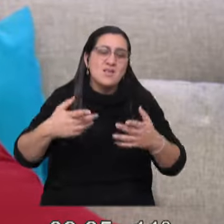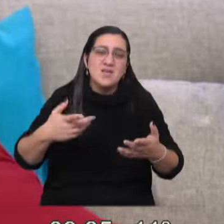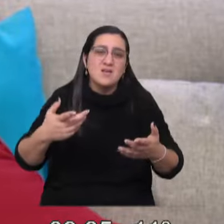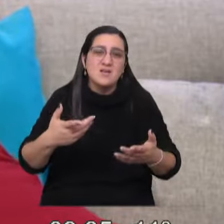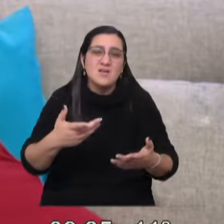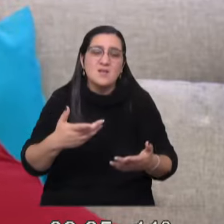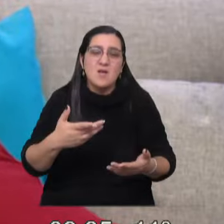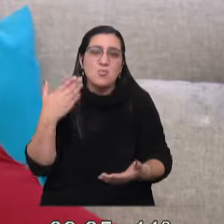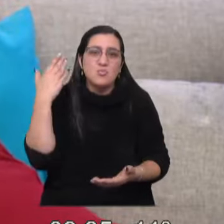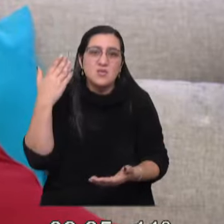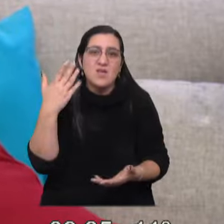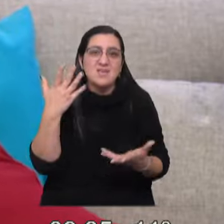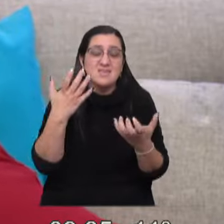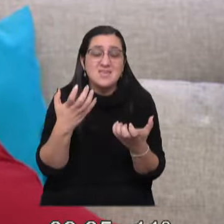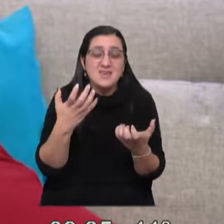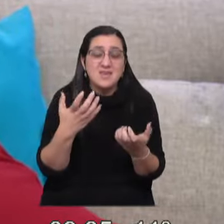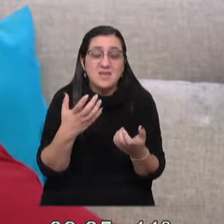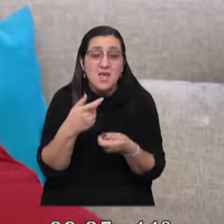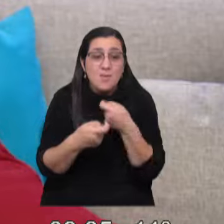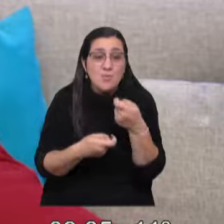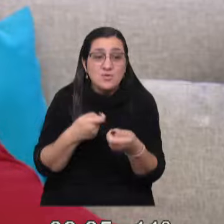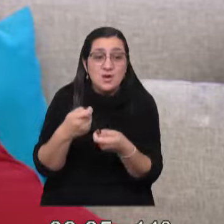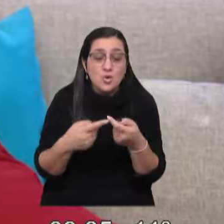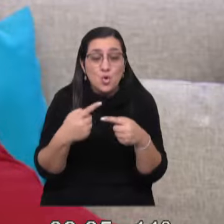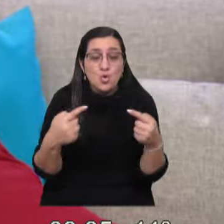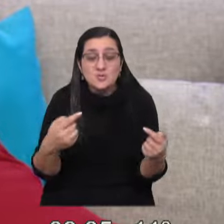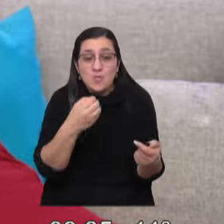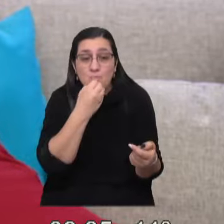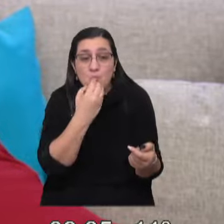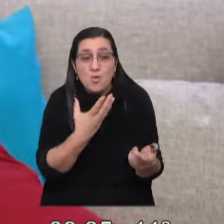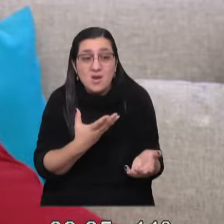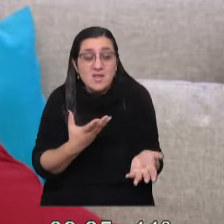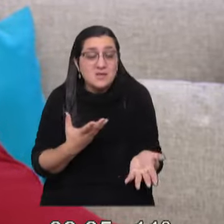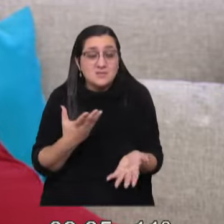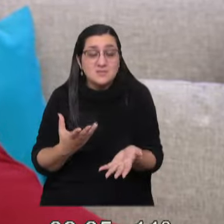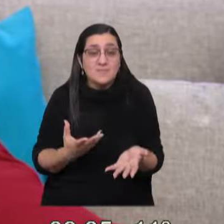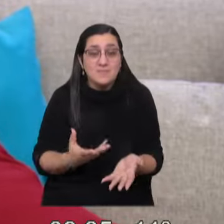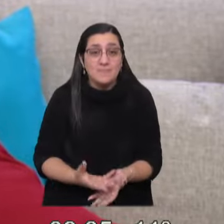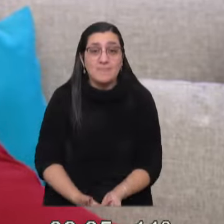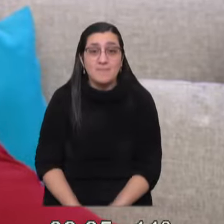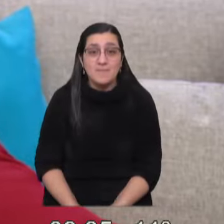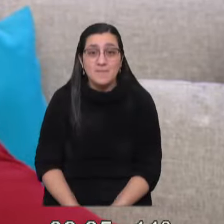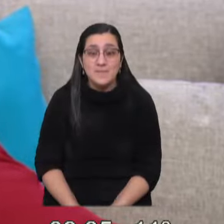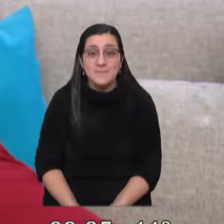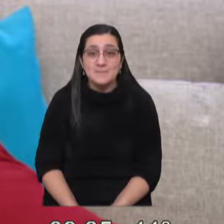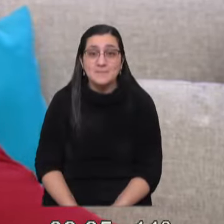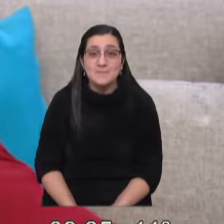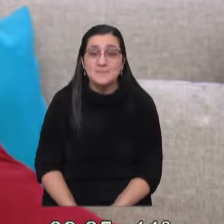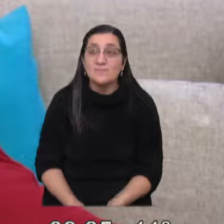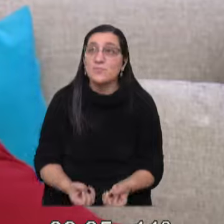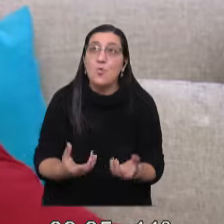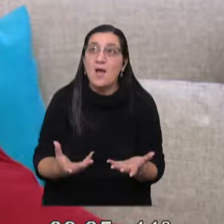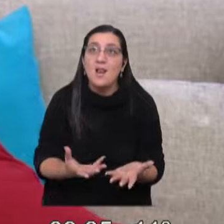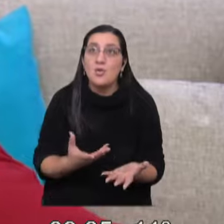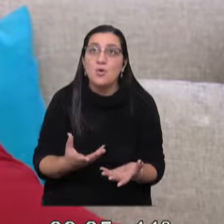que que que quede algo sembrado de lo que de lo que se de lo que se quiere este cosechar algo de los de lo sembrado o